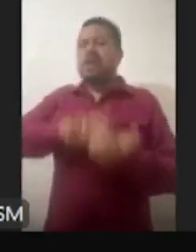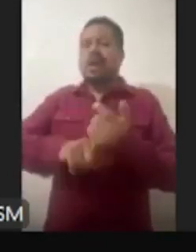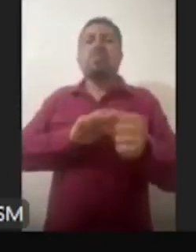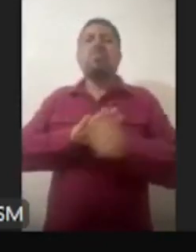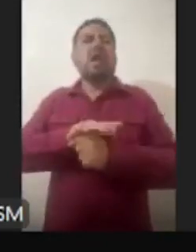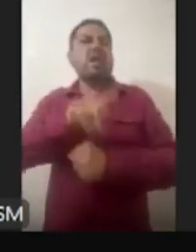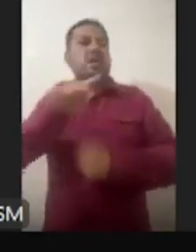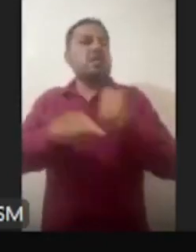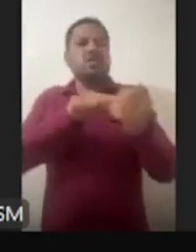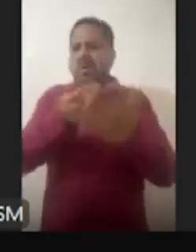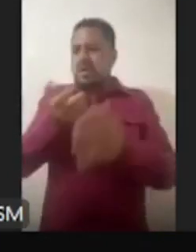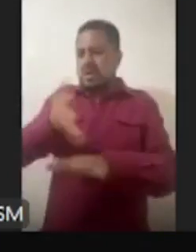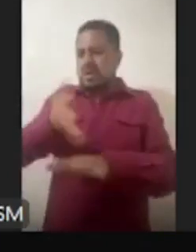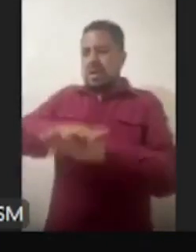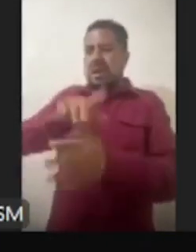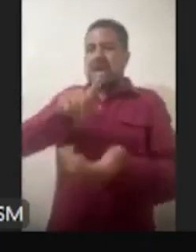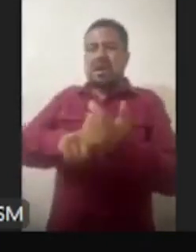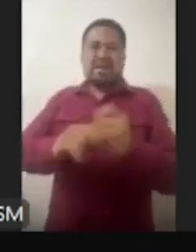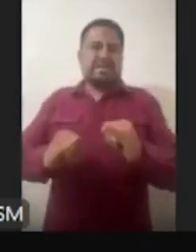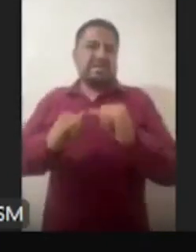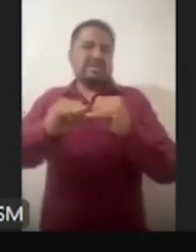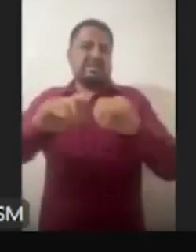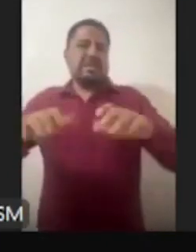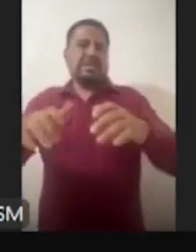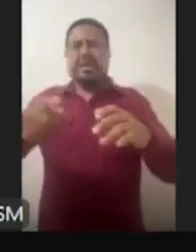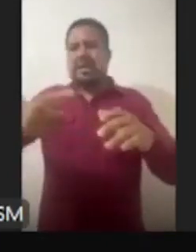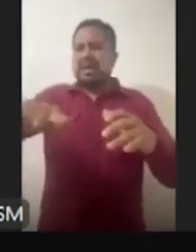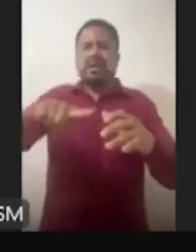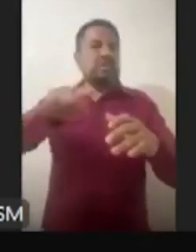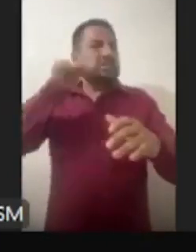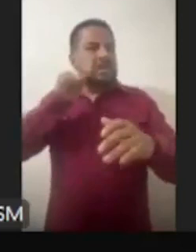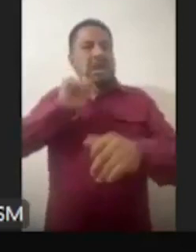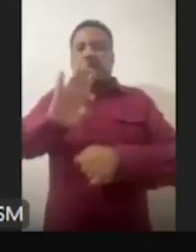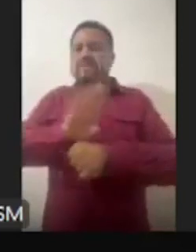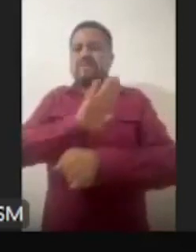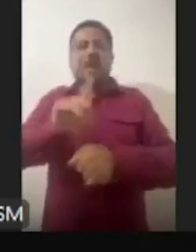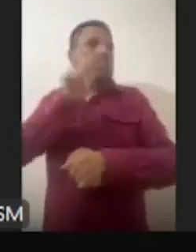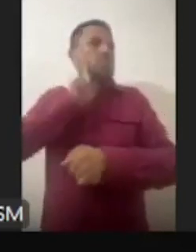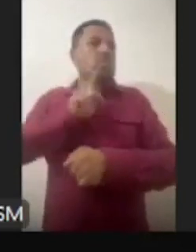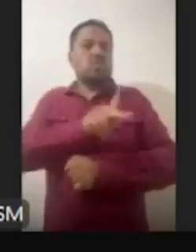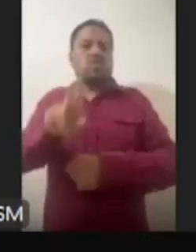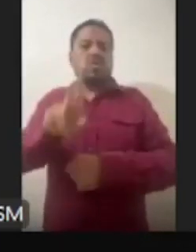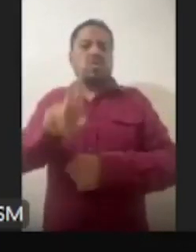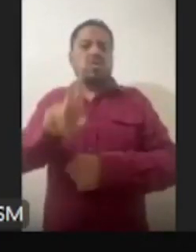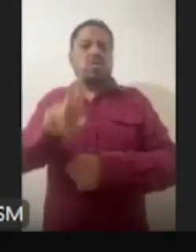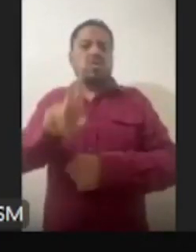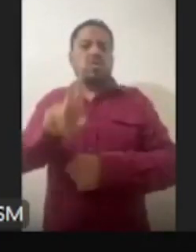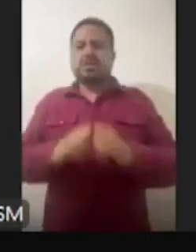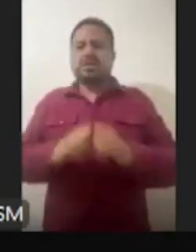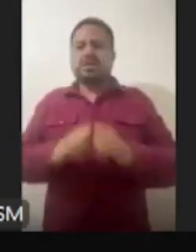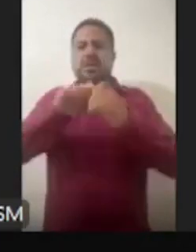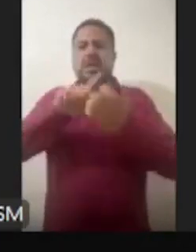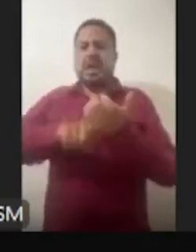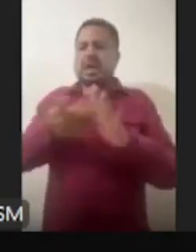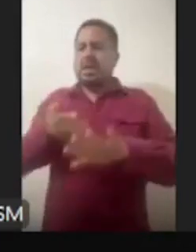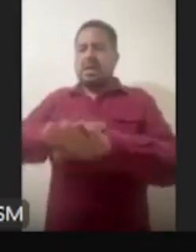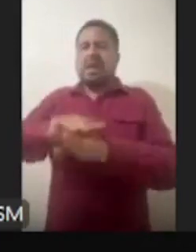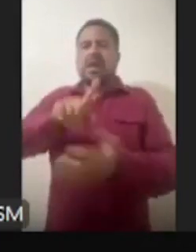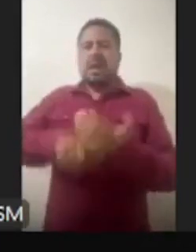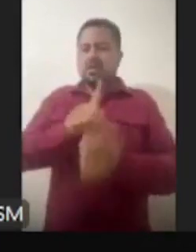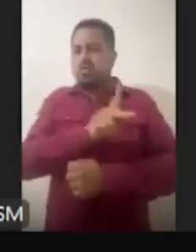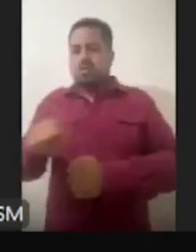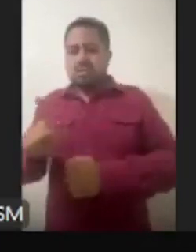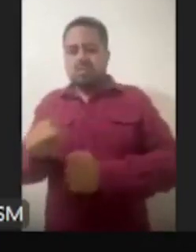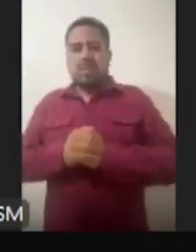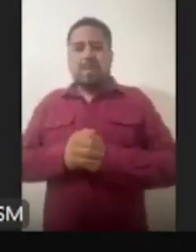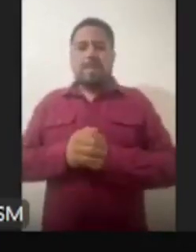órganos colegiados, siempre y cuando beneficien a las mujeres y no se ponga en riesgo la integración paritaria de aquellos. En ese